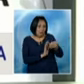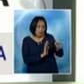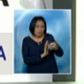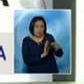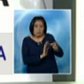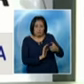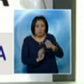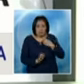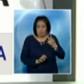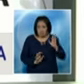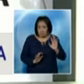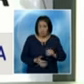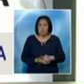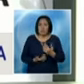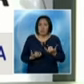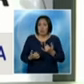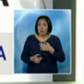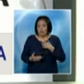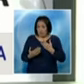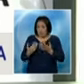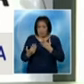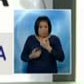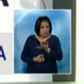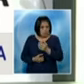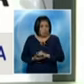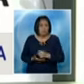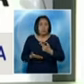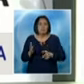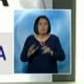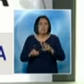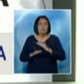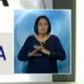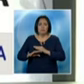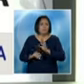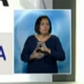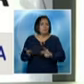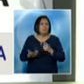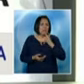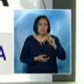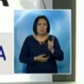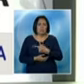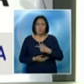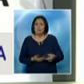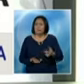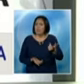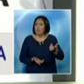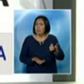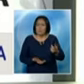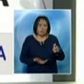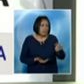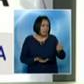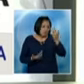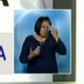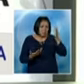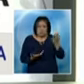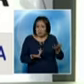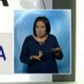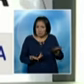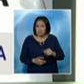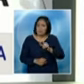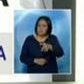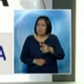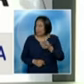señor Contralor Edgar Alarcón continúa en su defensa respecto a las denuncias por lavados de activos en su contra y sobre todo también sobre estos audios que